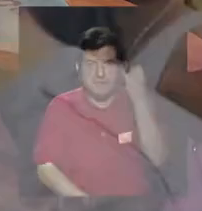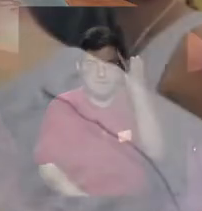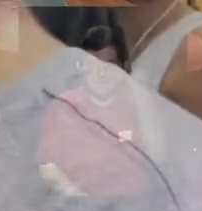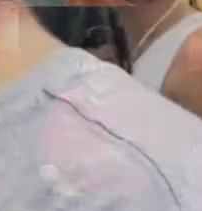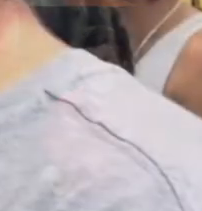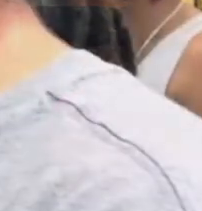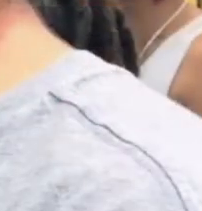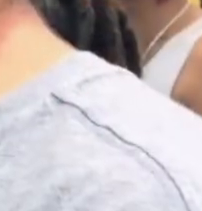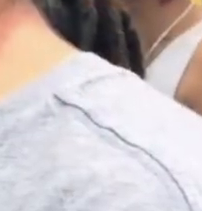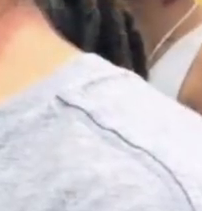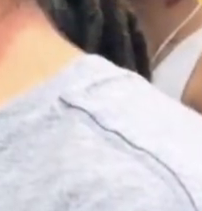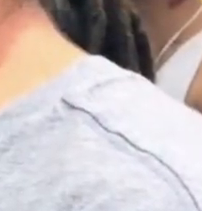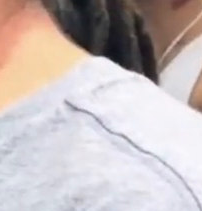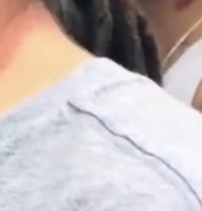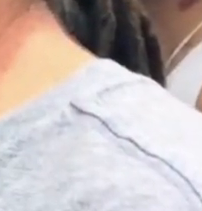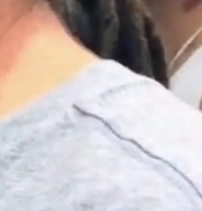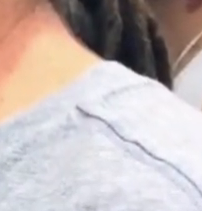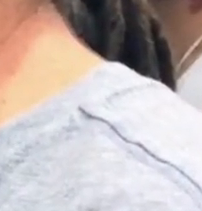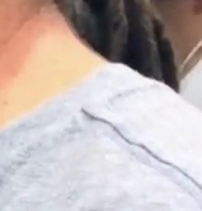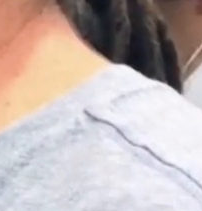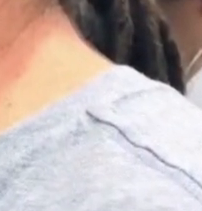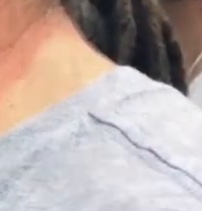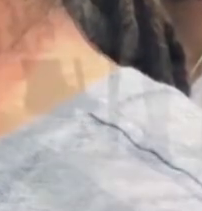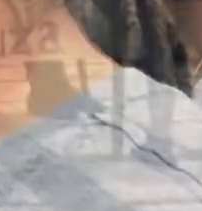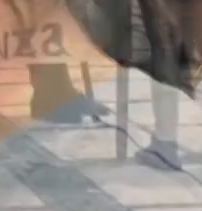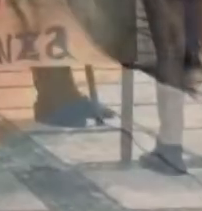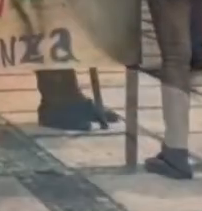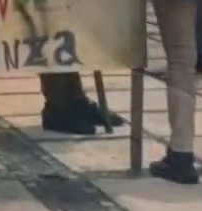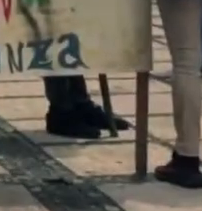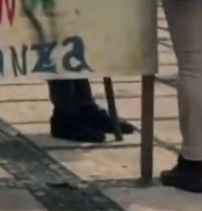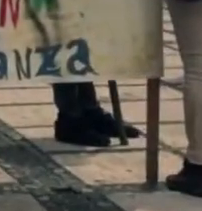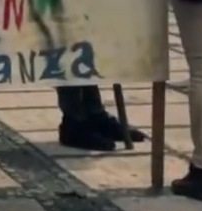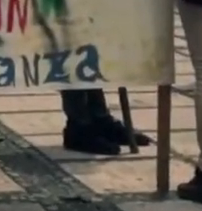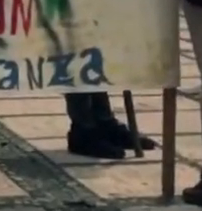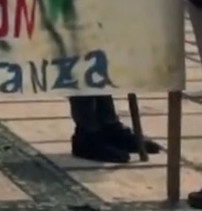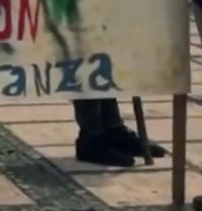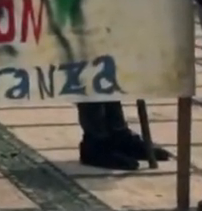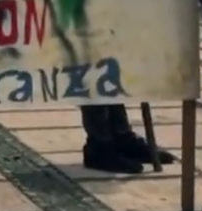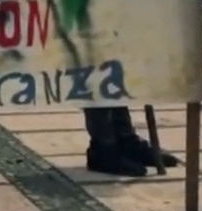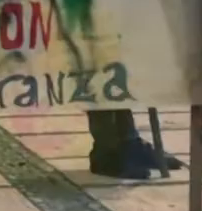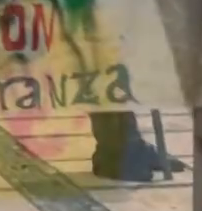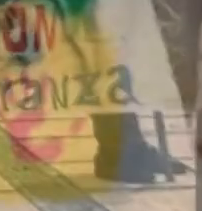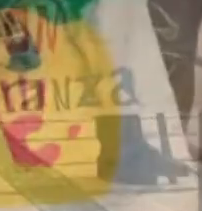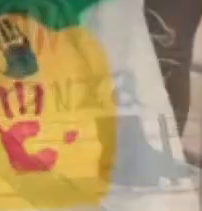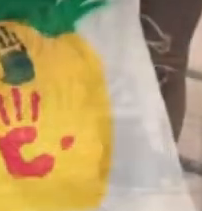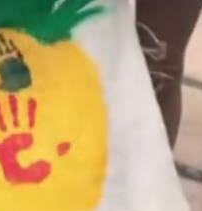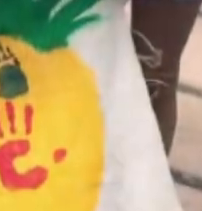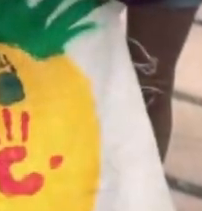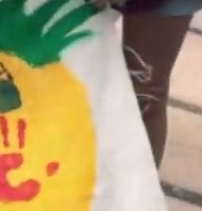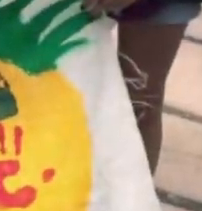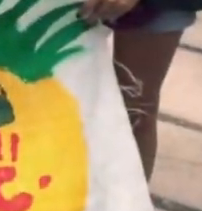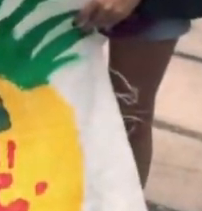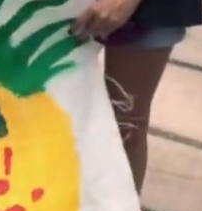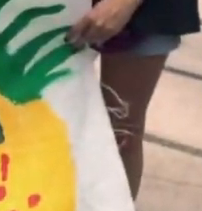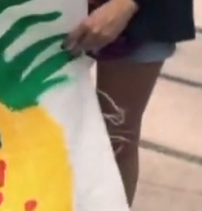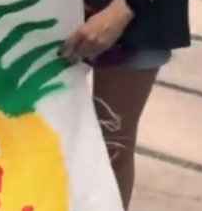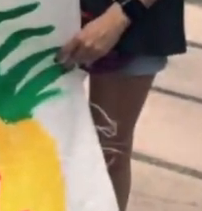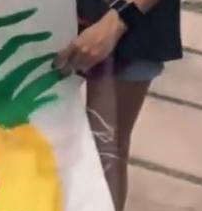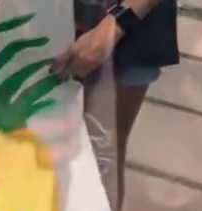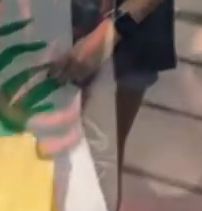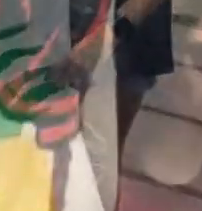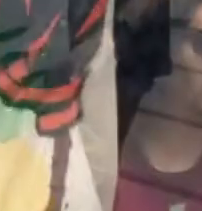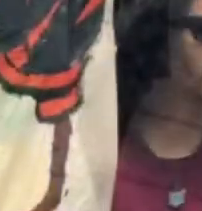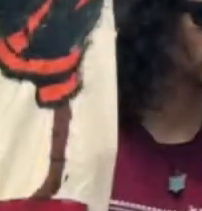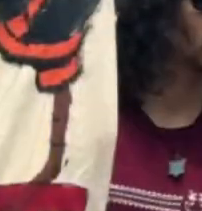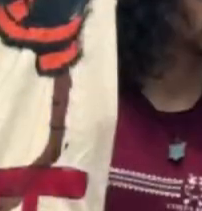micromachismos. Y me pareció muy pertinente esto de las microresistencias, es decir, llevar como al tema de lo